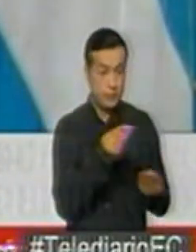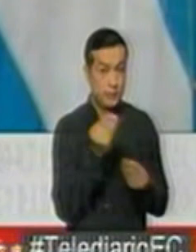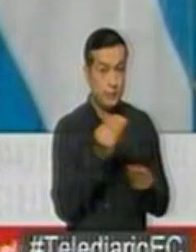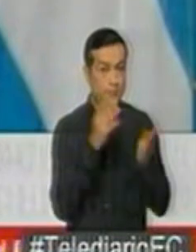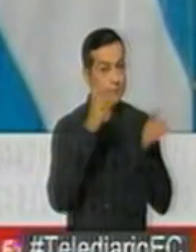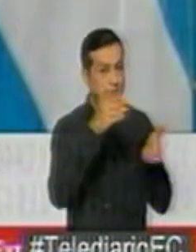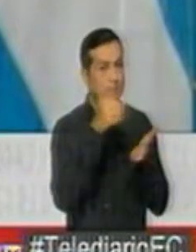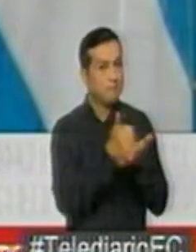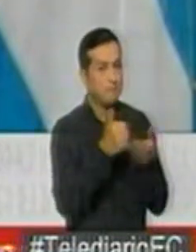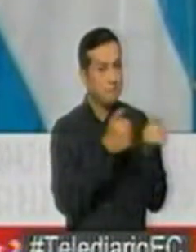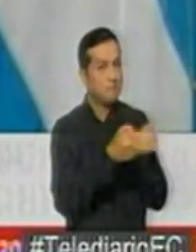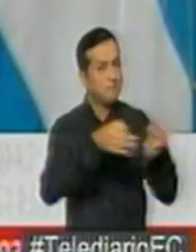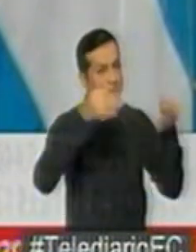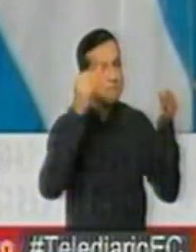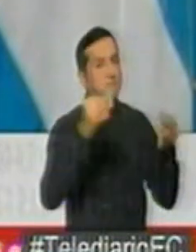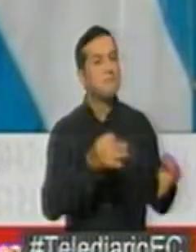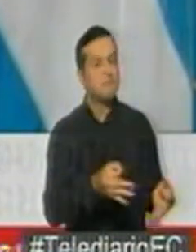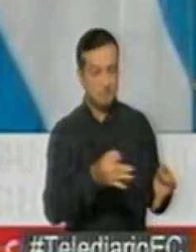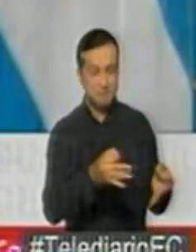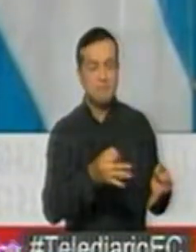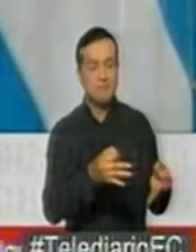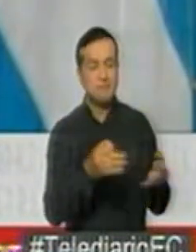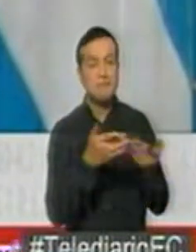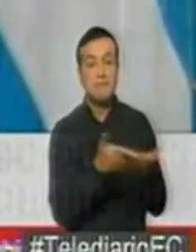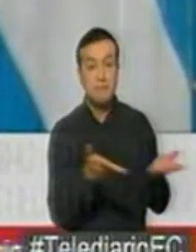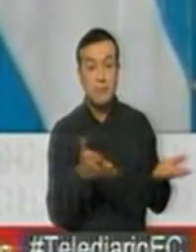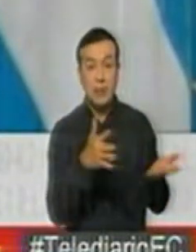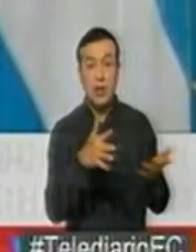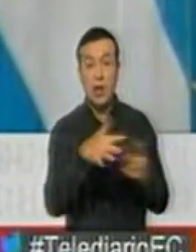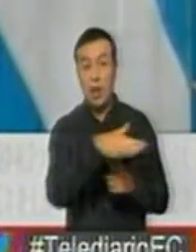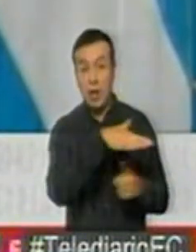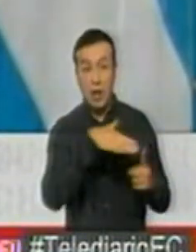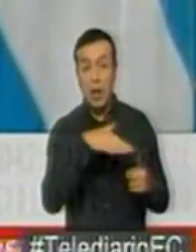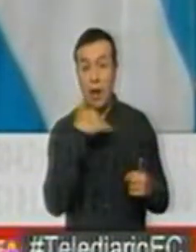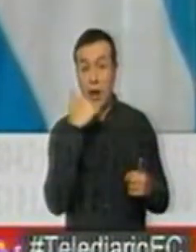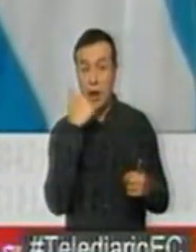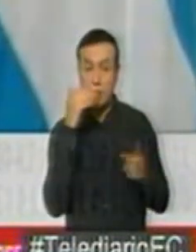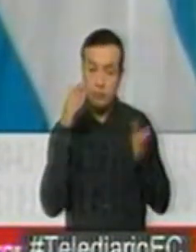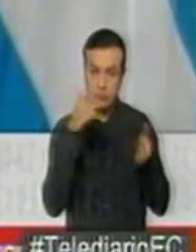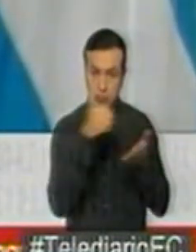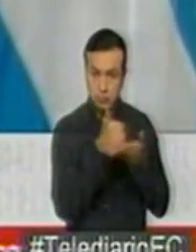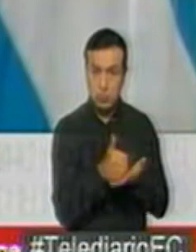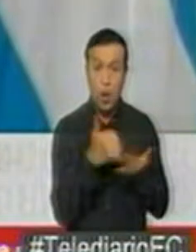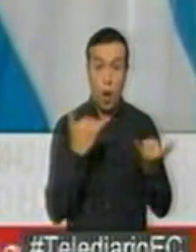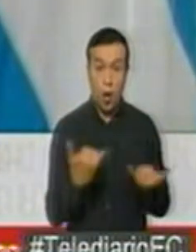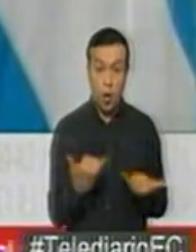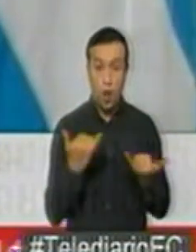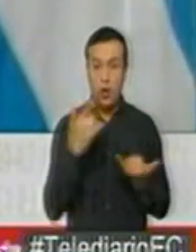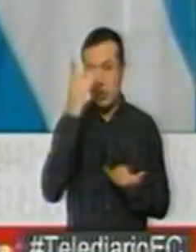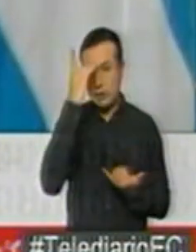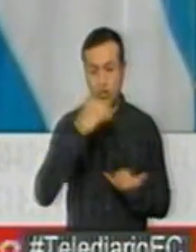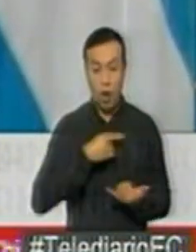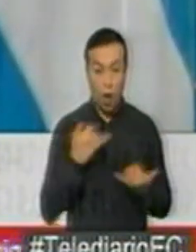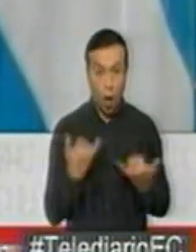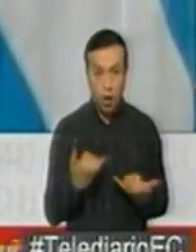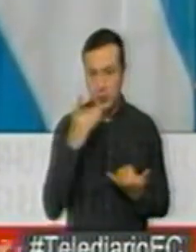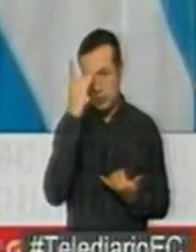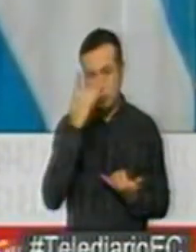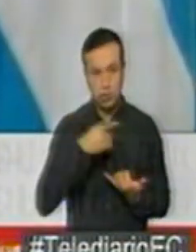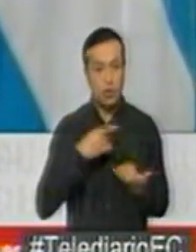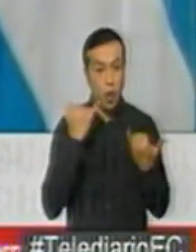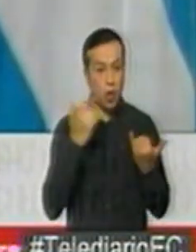casos, para poder atender en primera instancia esta situación. Las medidas son tomadas para el momento. Nosotros entenderemos que si es